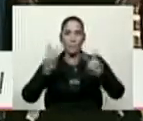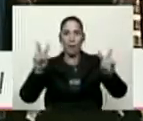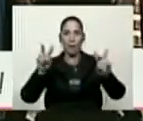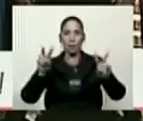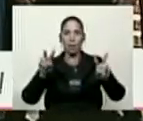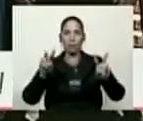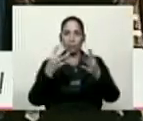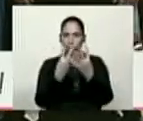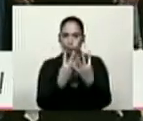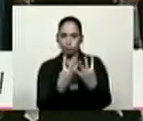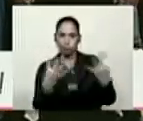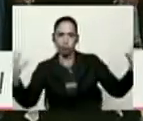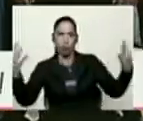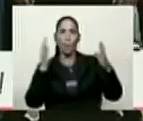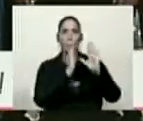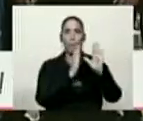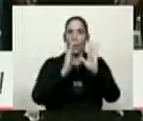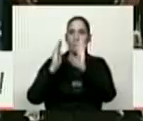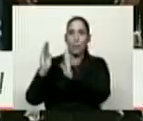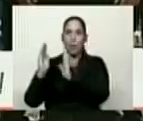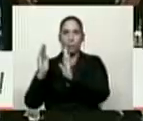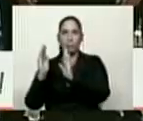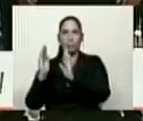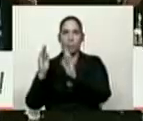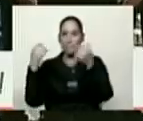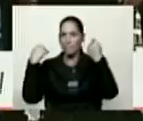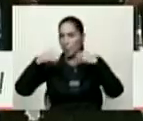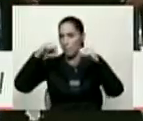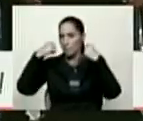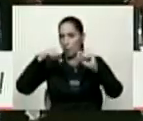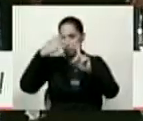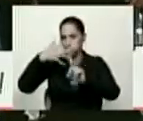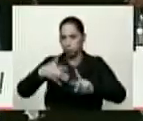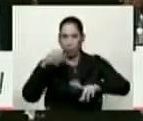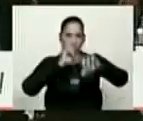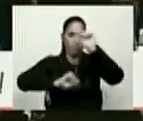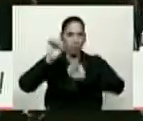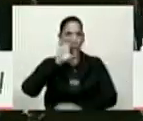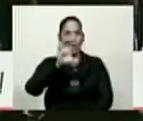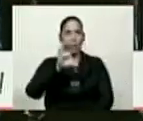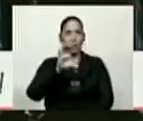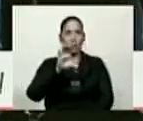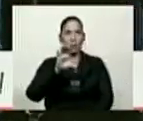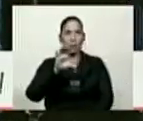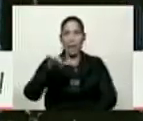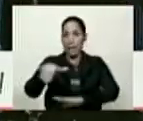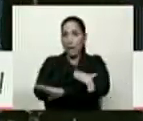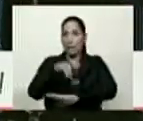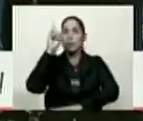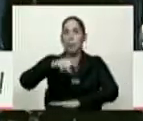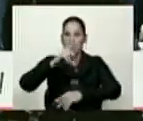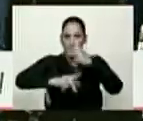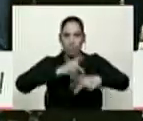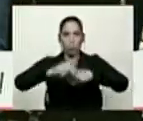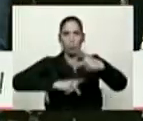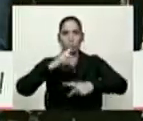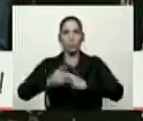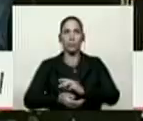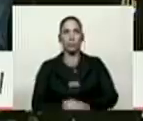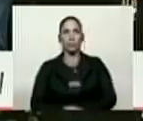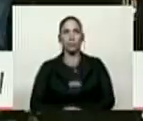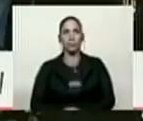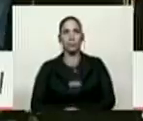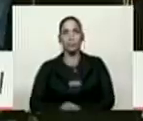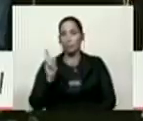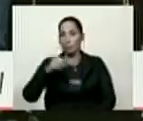primera, organizados, preparados, adiestrados para defender la patria, en la calle, pero también produciendo,